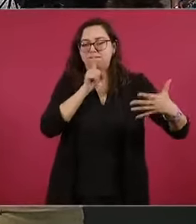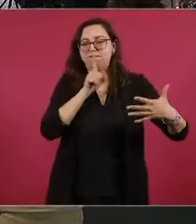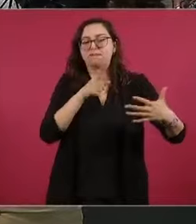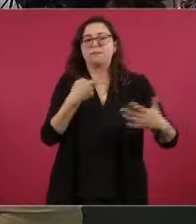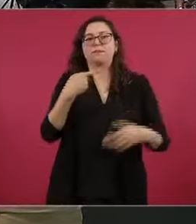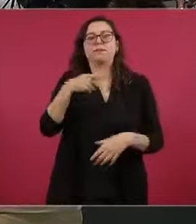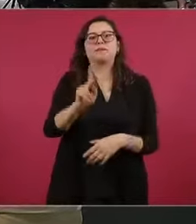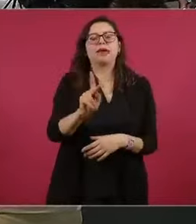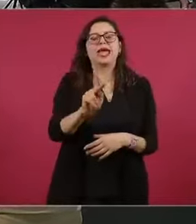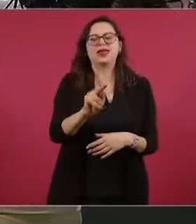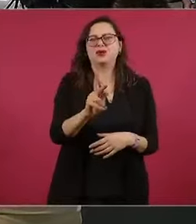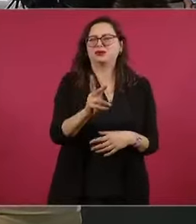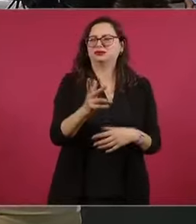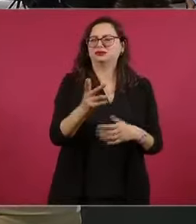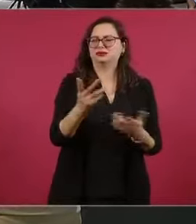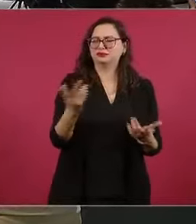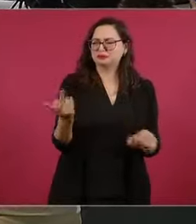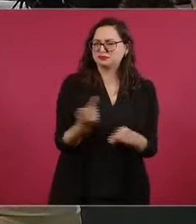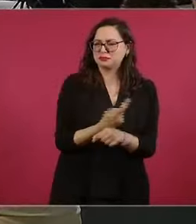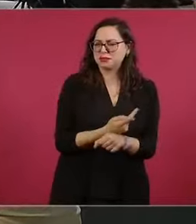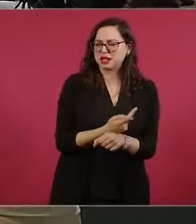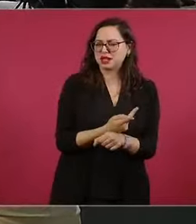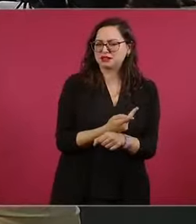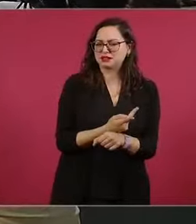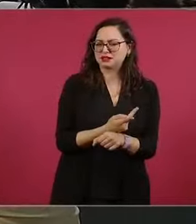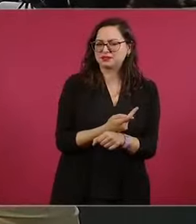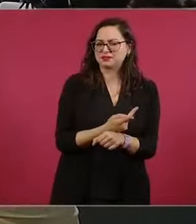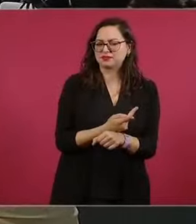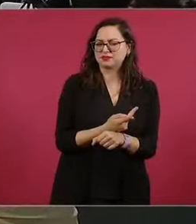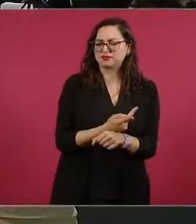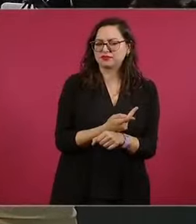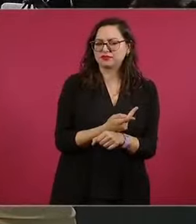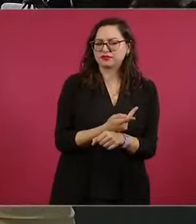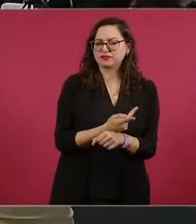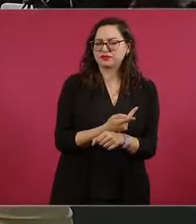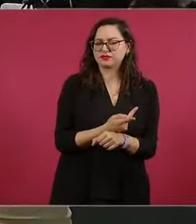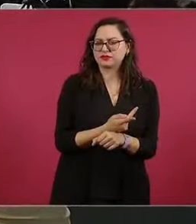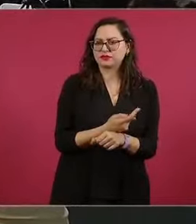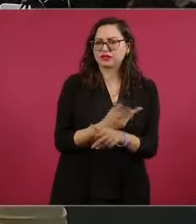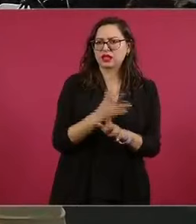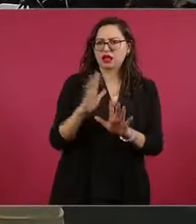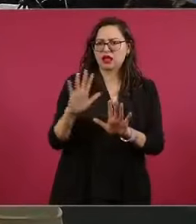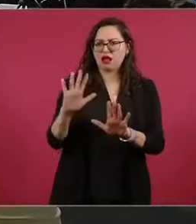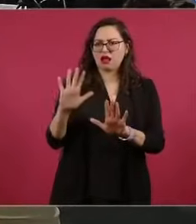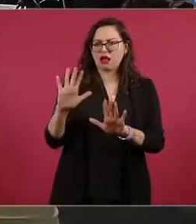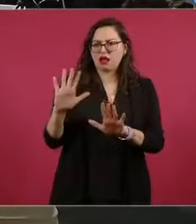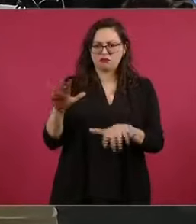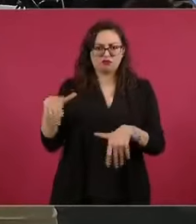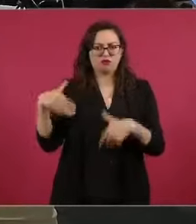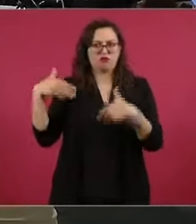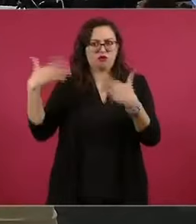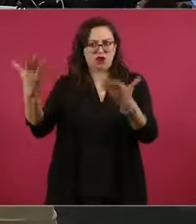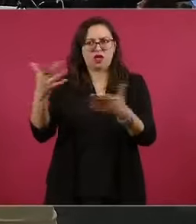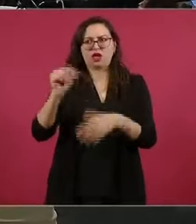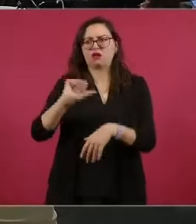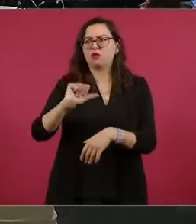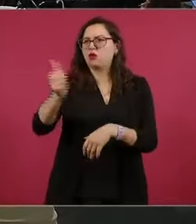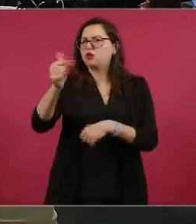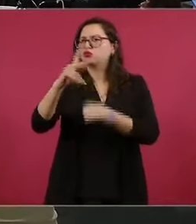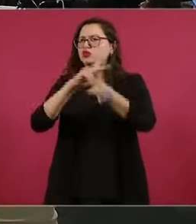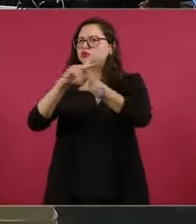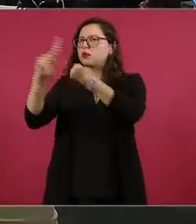muy notoria la intervención, pues no solamente de entes del extranjero, sino